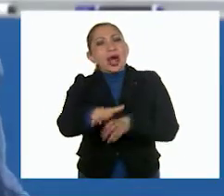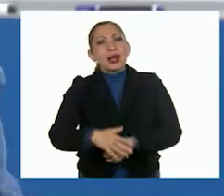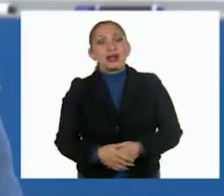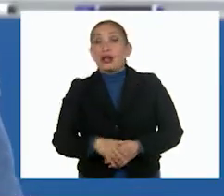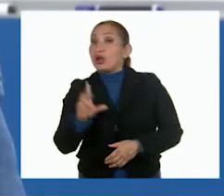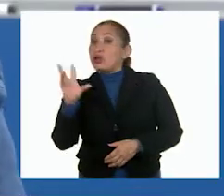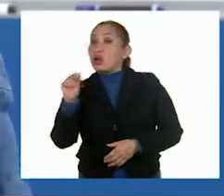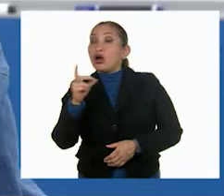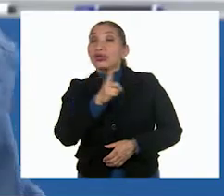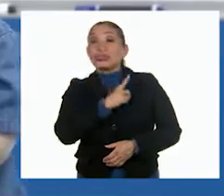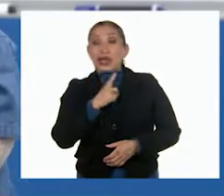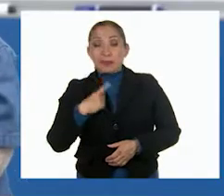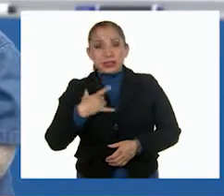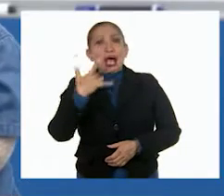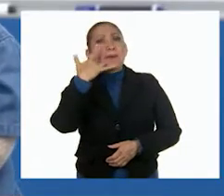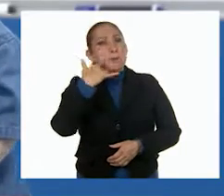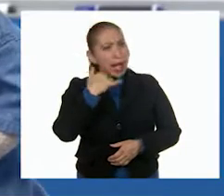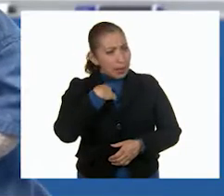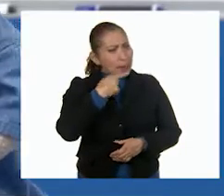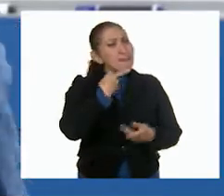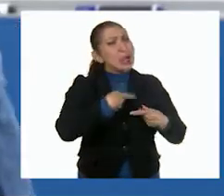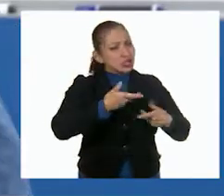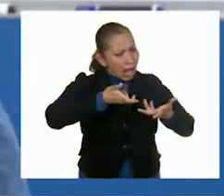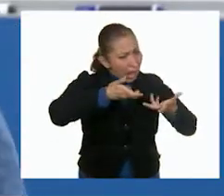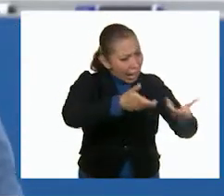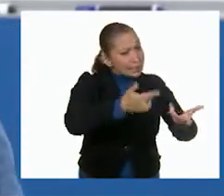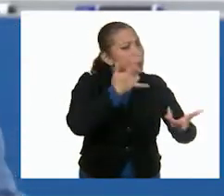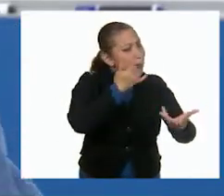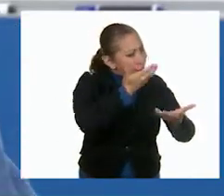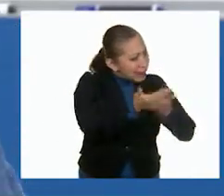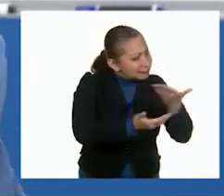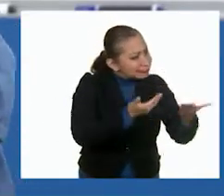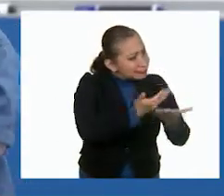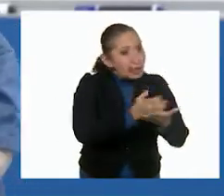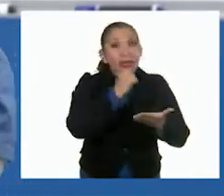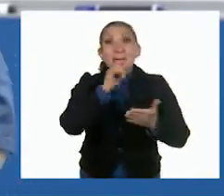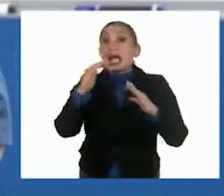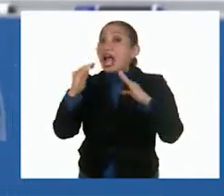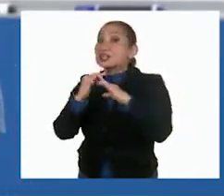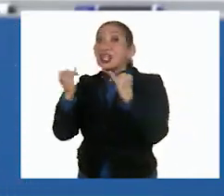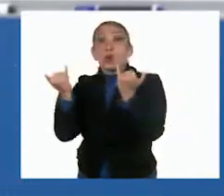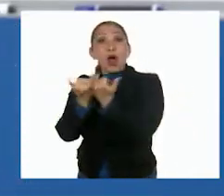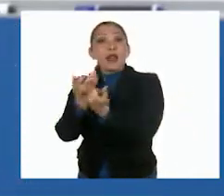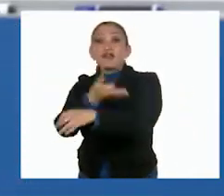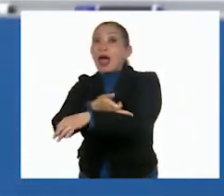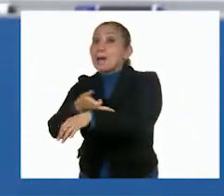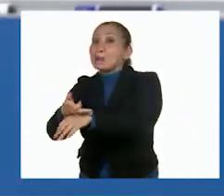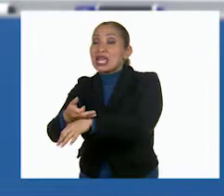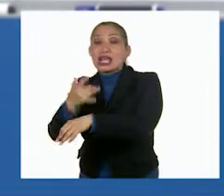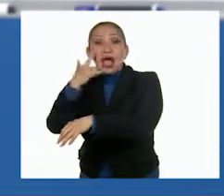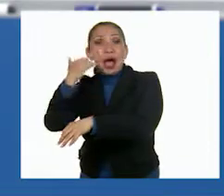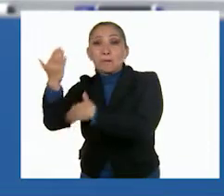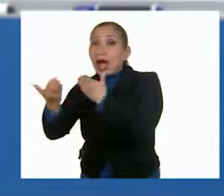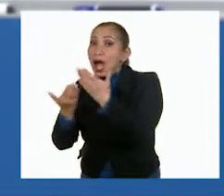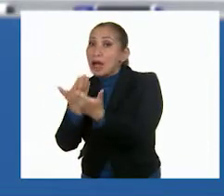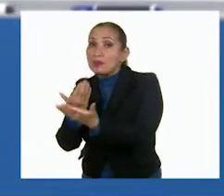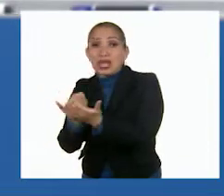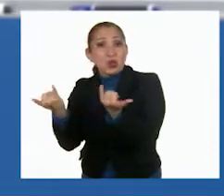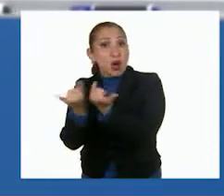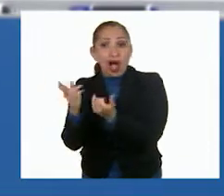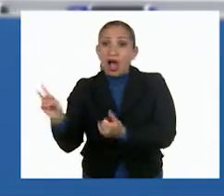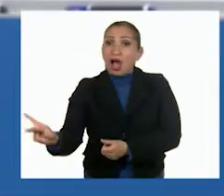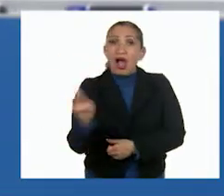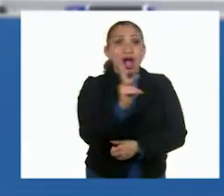somos amables en la calle con las demás personas, también deberíamos de serlo en nuestra propia casa con nuestros papás y